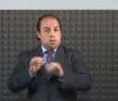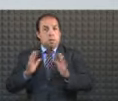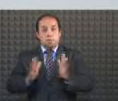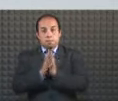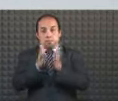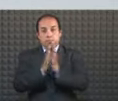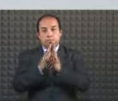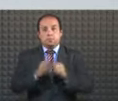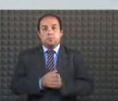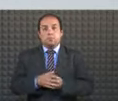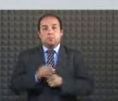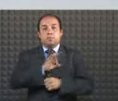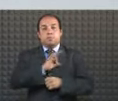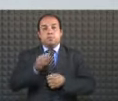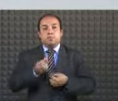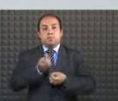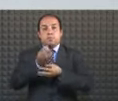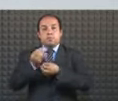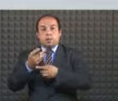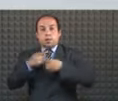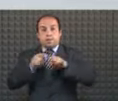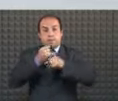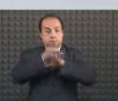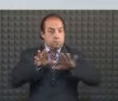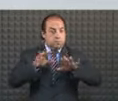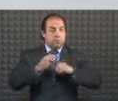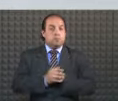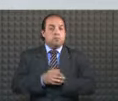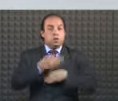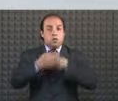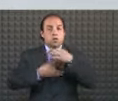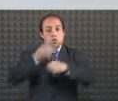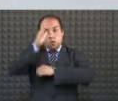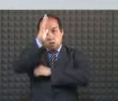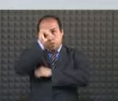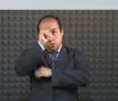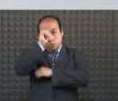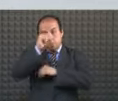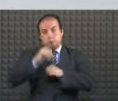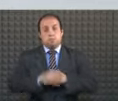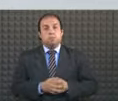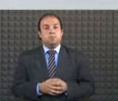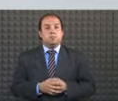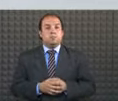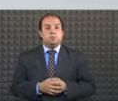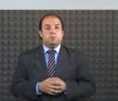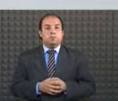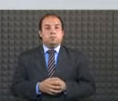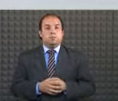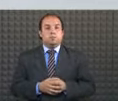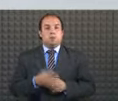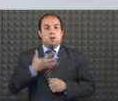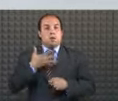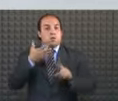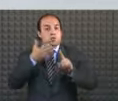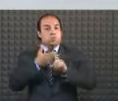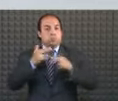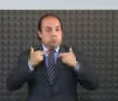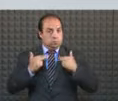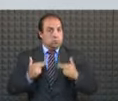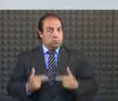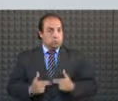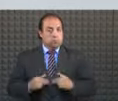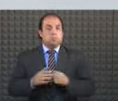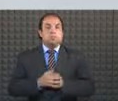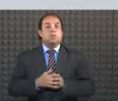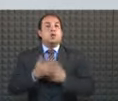participando para poder proveer pues, las distintas informaciones, dado que todos estamos de acuerdo de una visión humanista y sobre